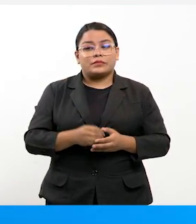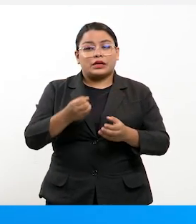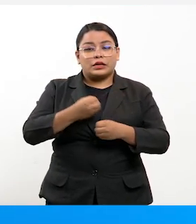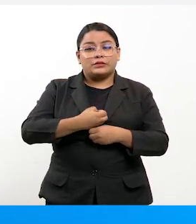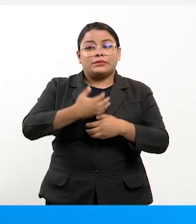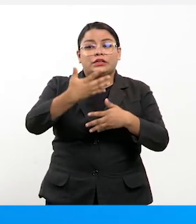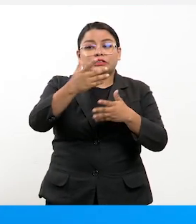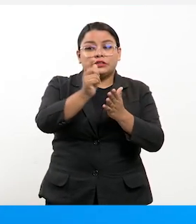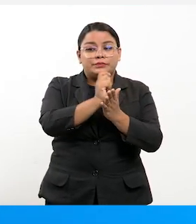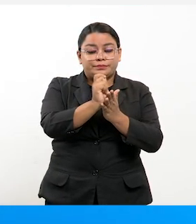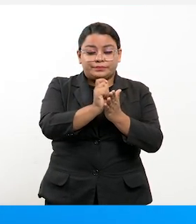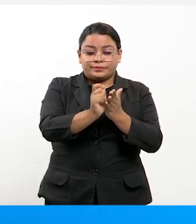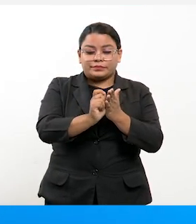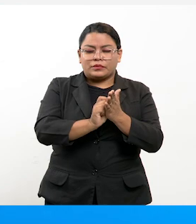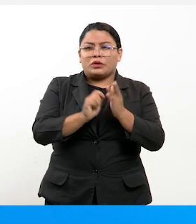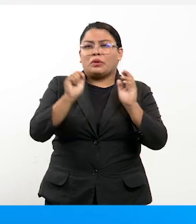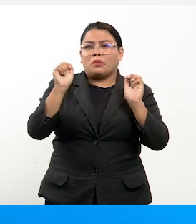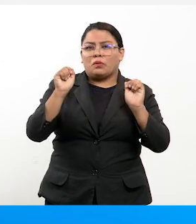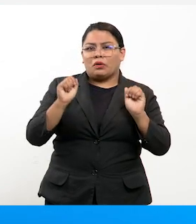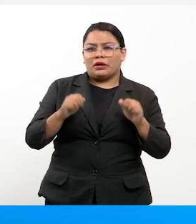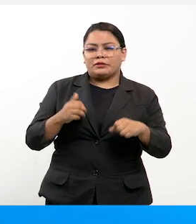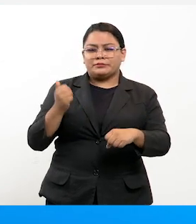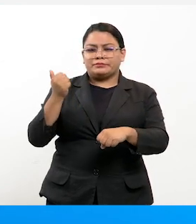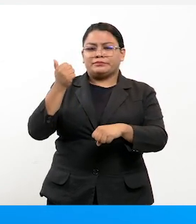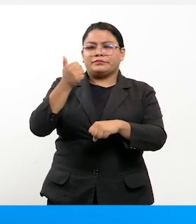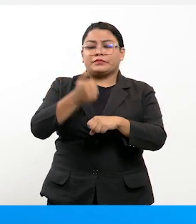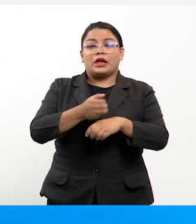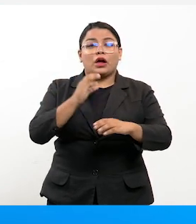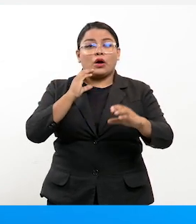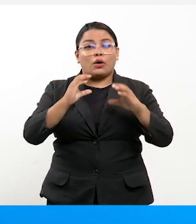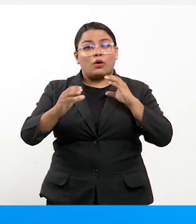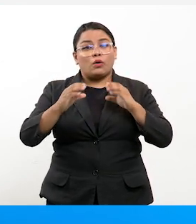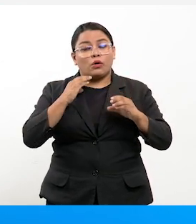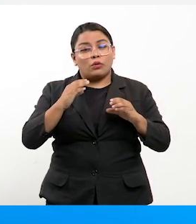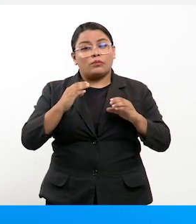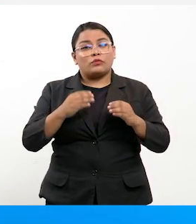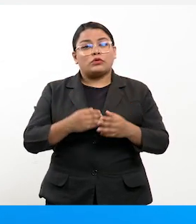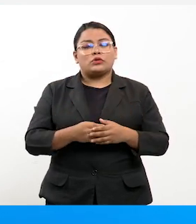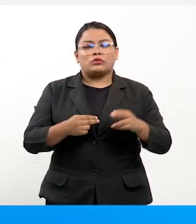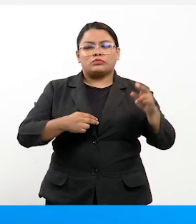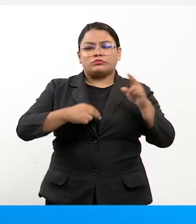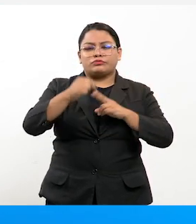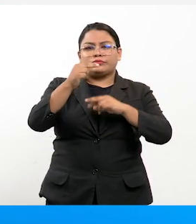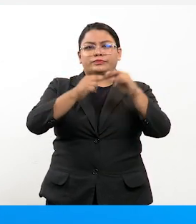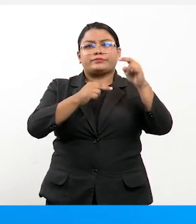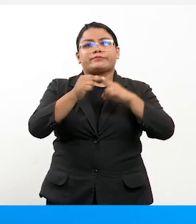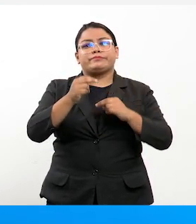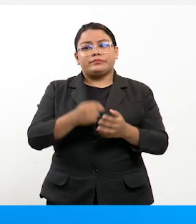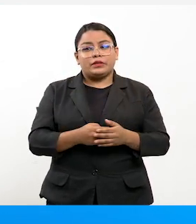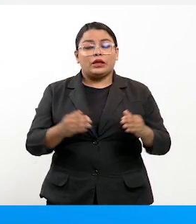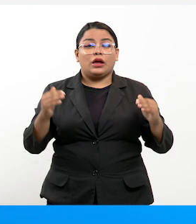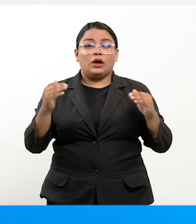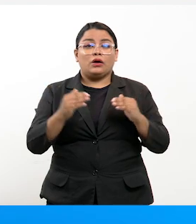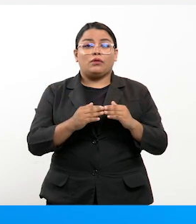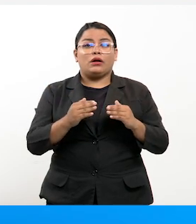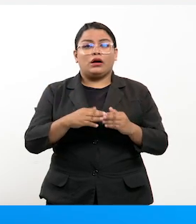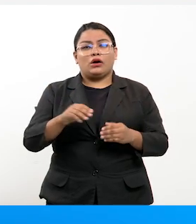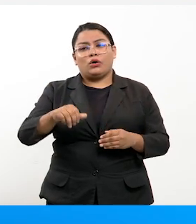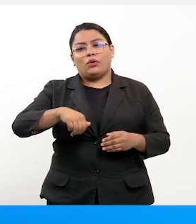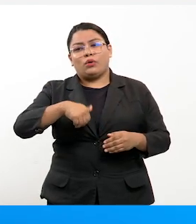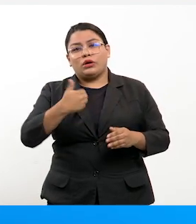Expresión escrita. Permite establecer comunicación por medio de la escritura. Al igual que las